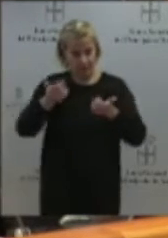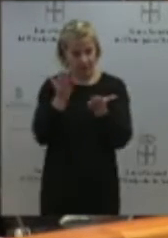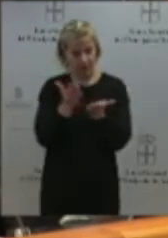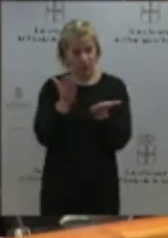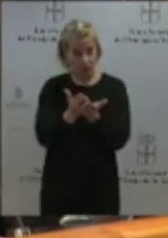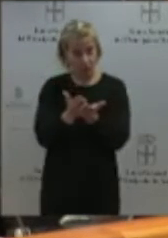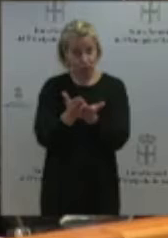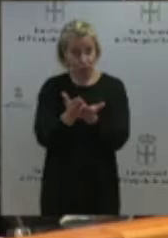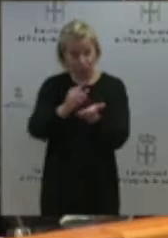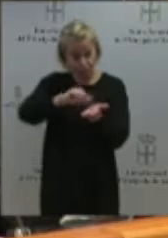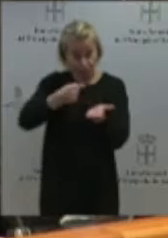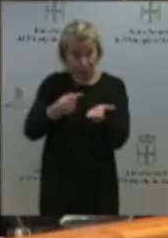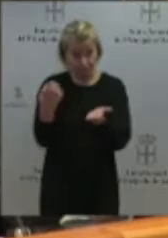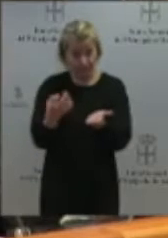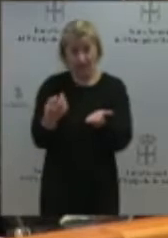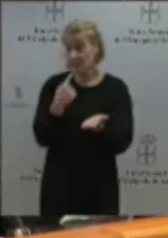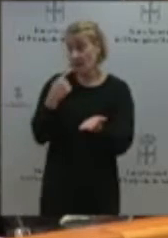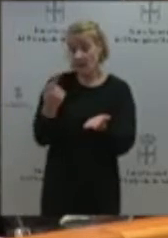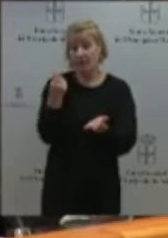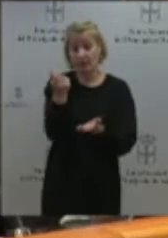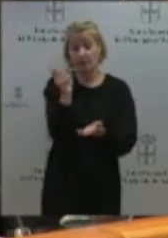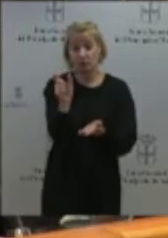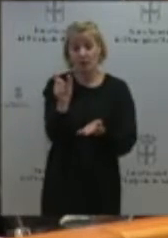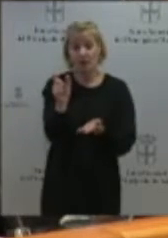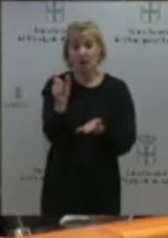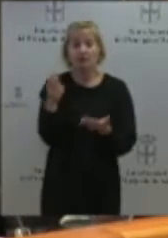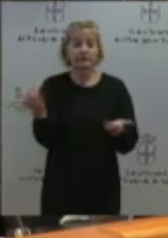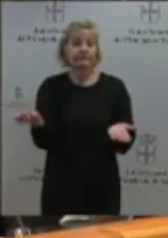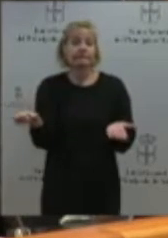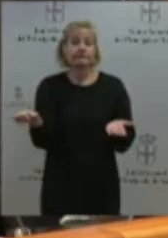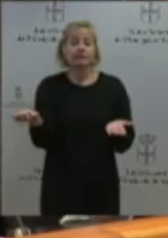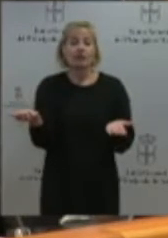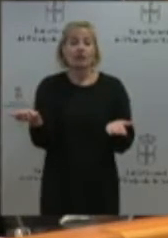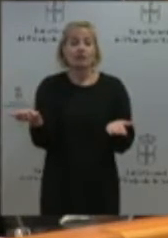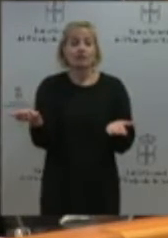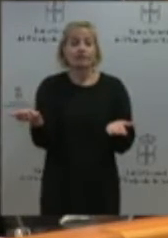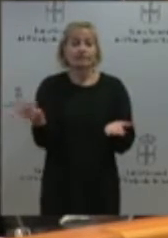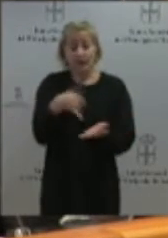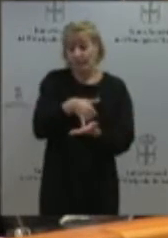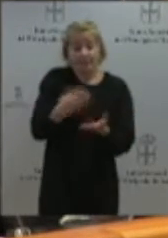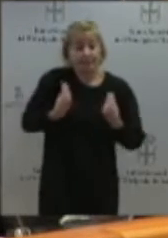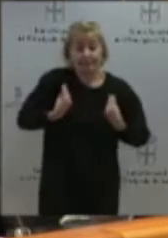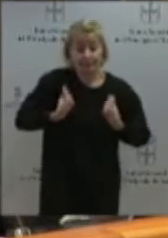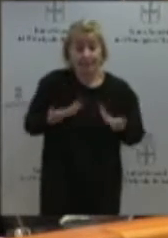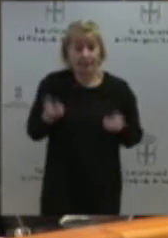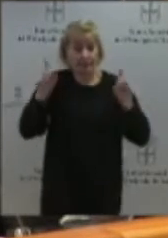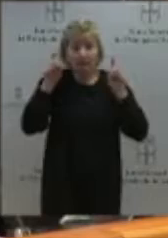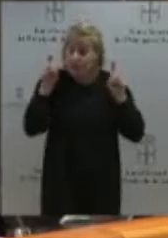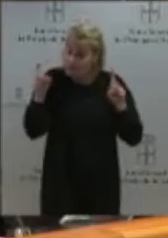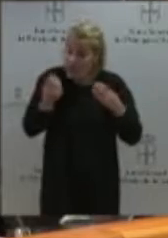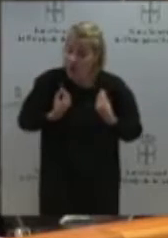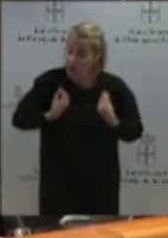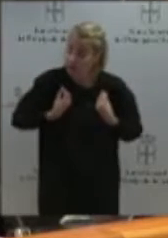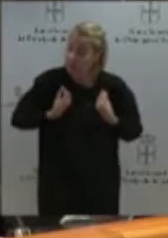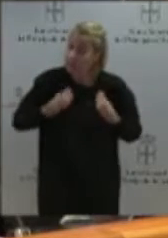tiempo parcial, mayor interinidad y, por lo tanto, mayor precariedad vital en el profesorado que está en esa situación, ¿no? Además,